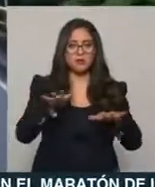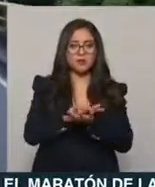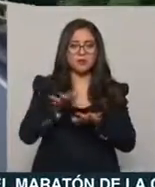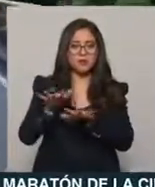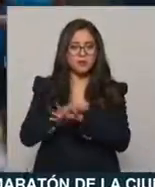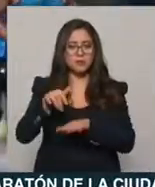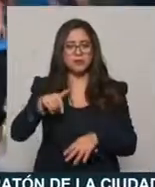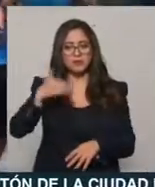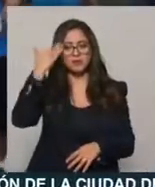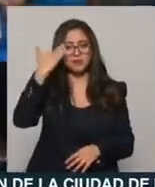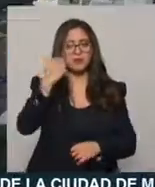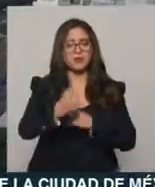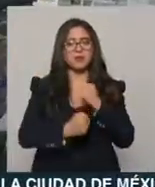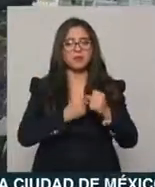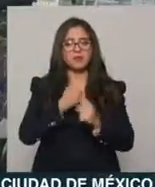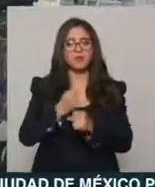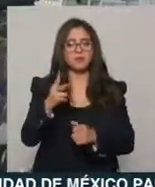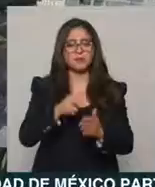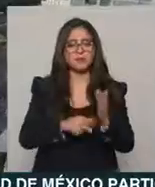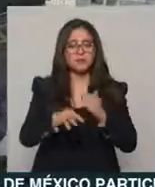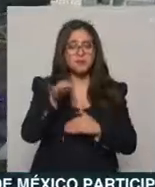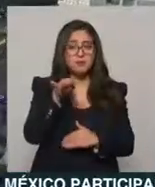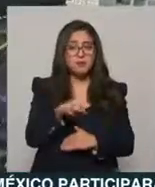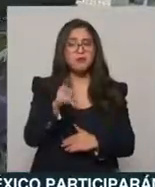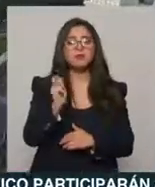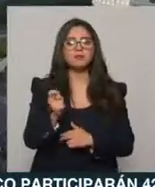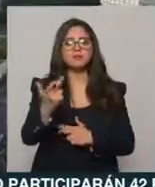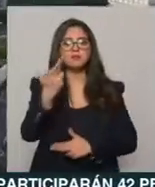esta edición de 2019 podría ser la que tenga el